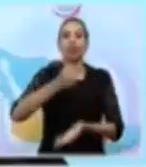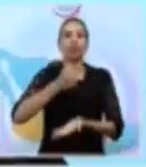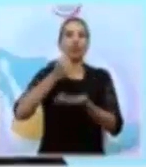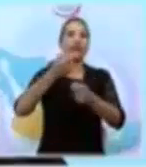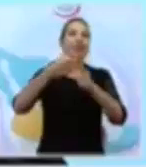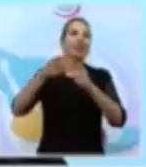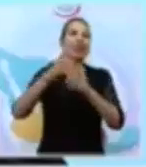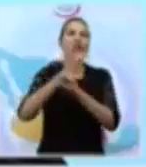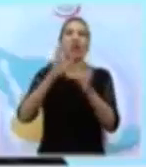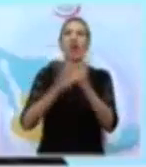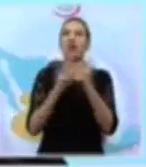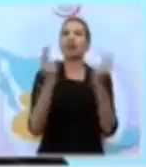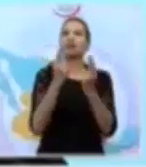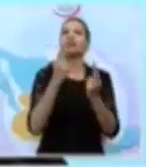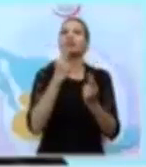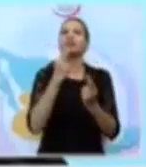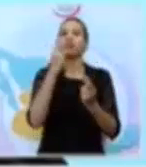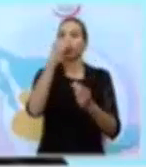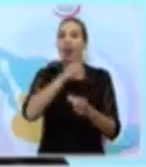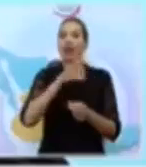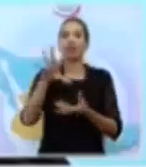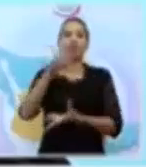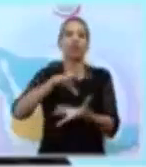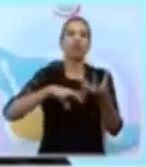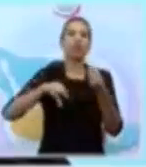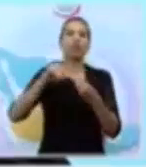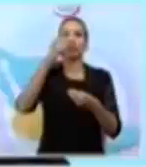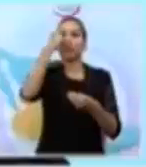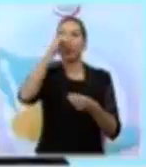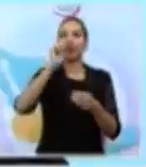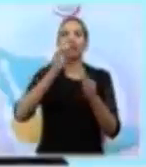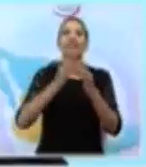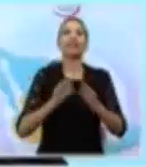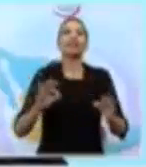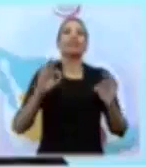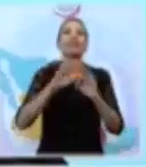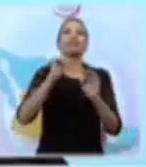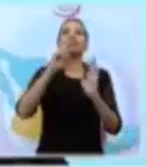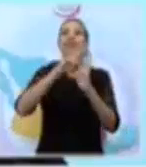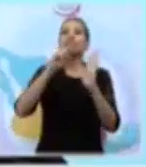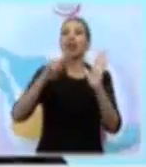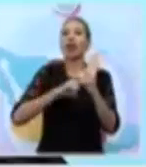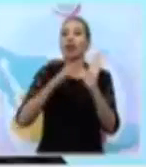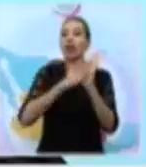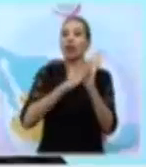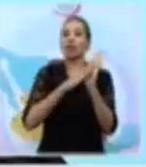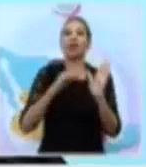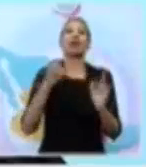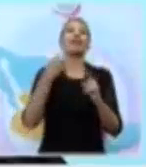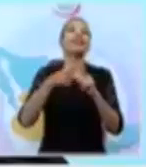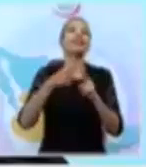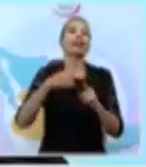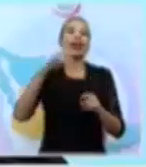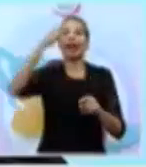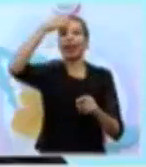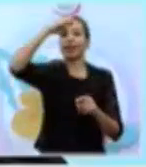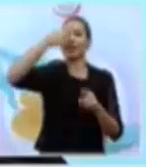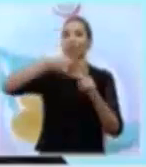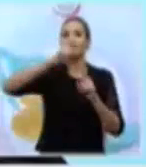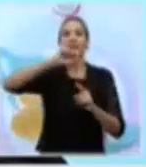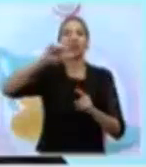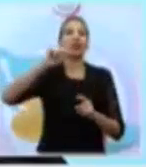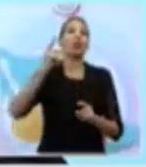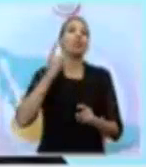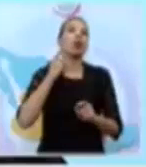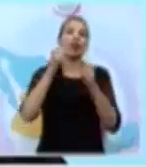nuestra disposición, tanto en la parte normativa como de experiencias exitosas de